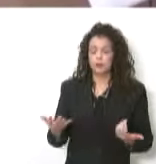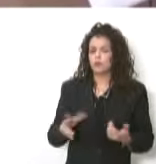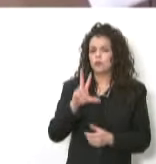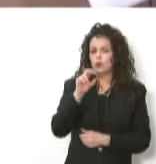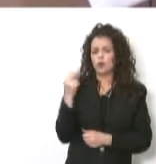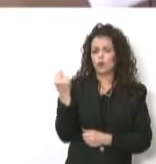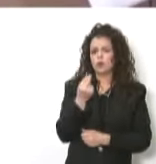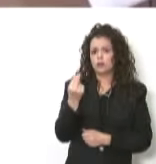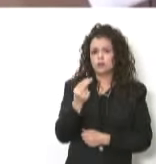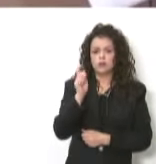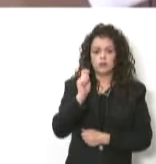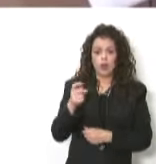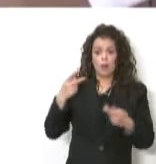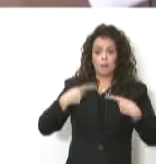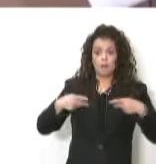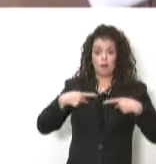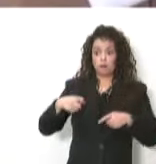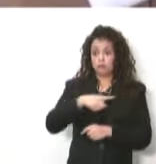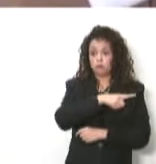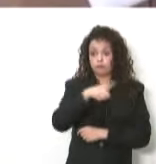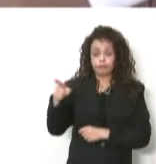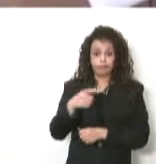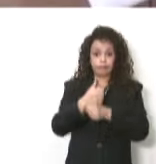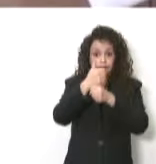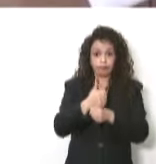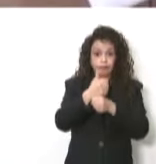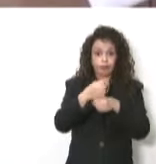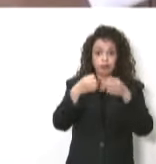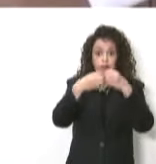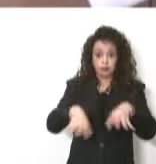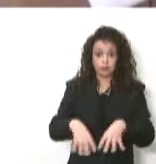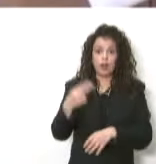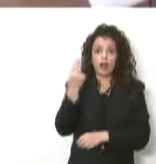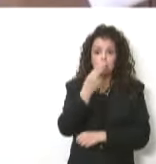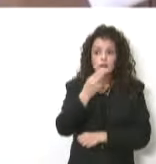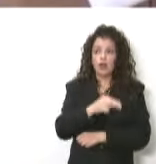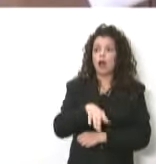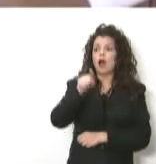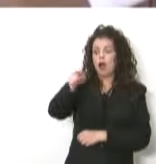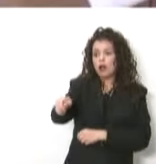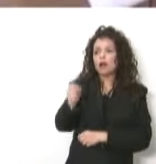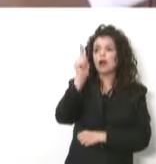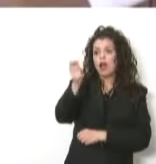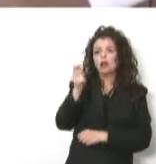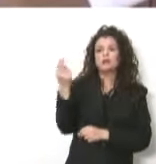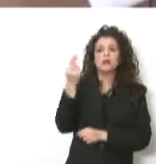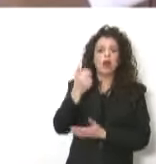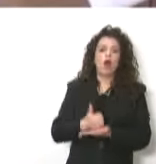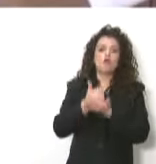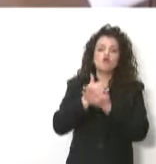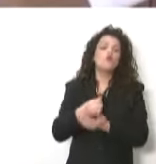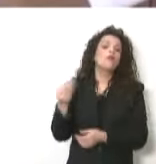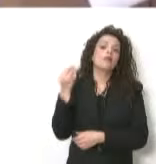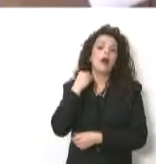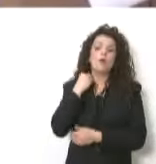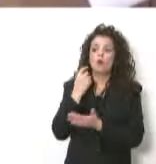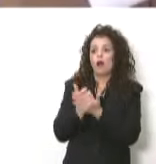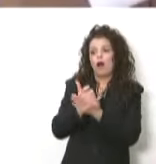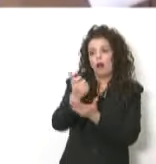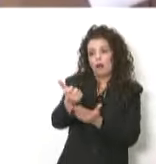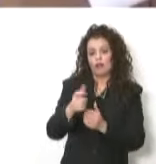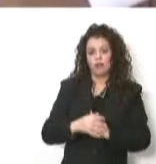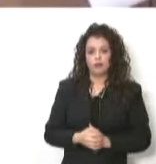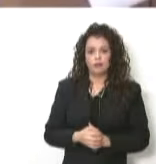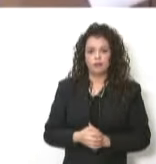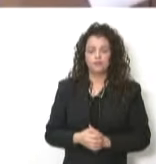de que las víctimas tengan que contratar los servicios de profesionales en derecho. Bajo esa tesitura, la Comisión